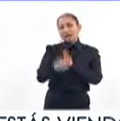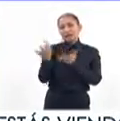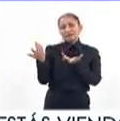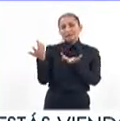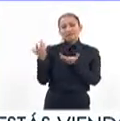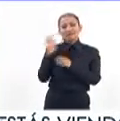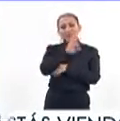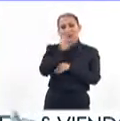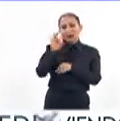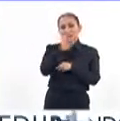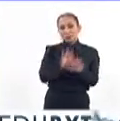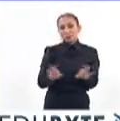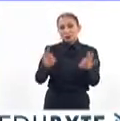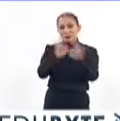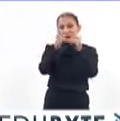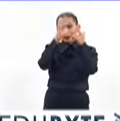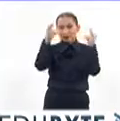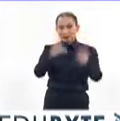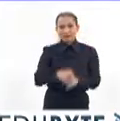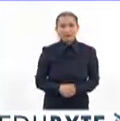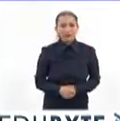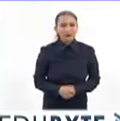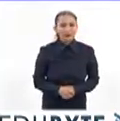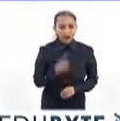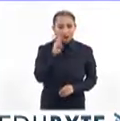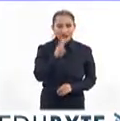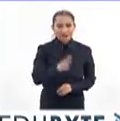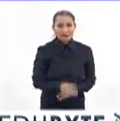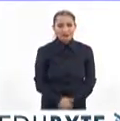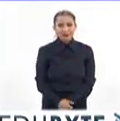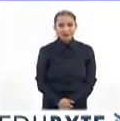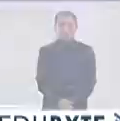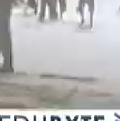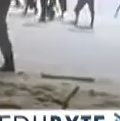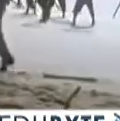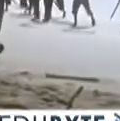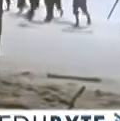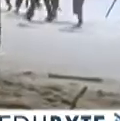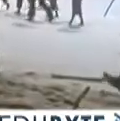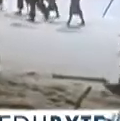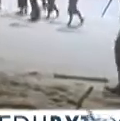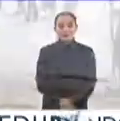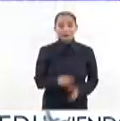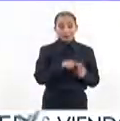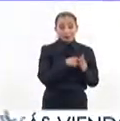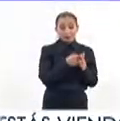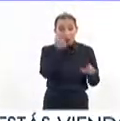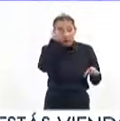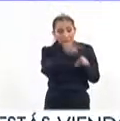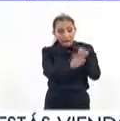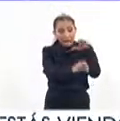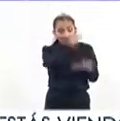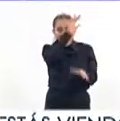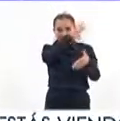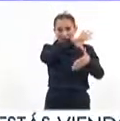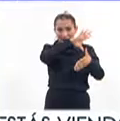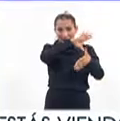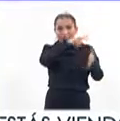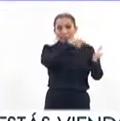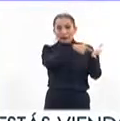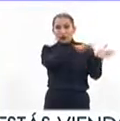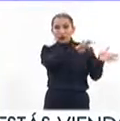pues que es un acontecimiento importante, pues, ¿no? Vamos a ver. A partir del descubrimiento de América